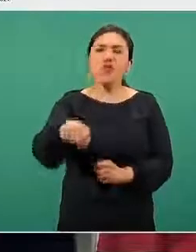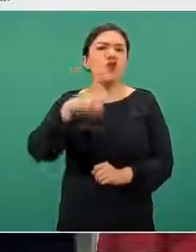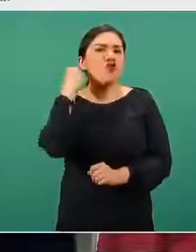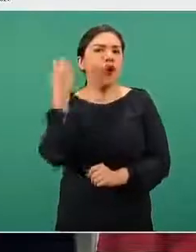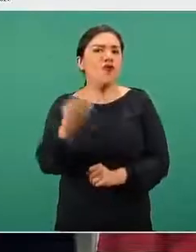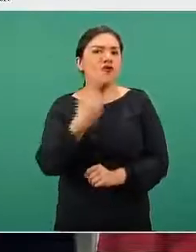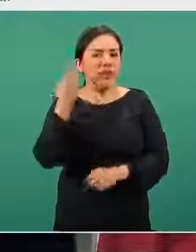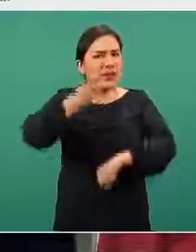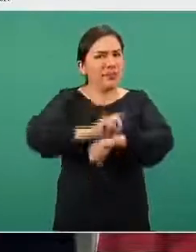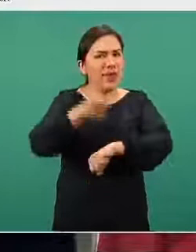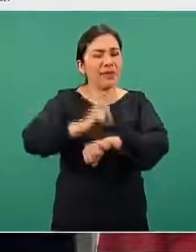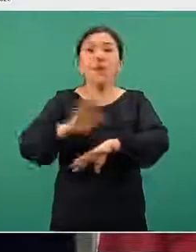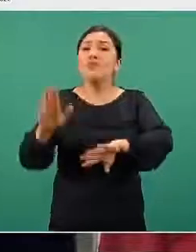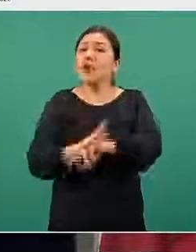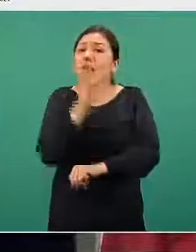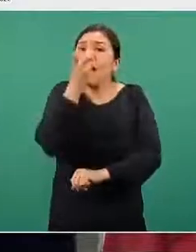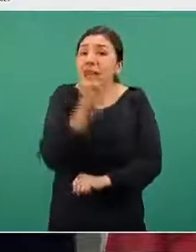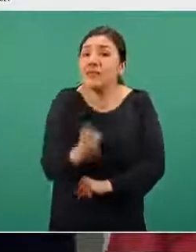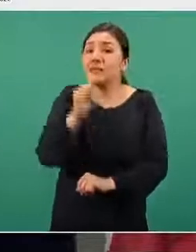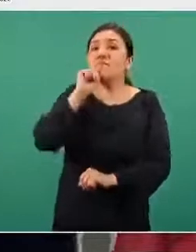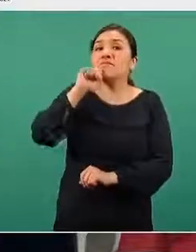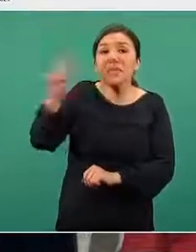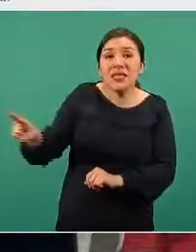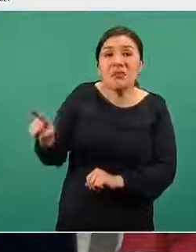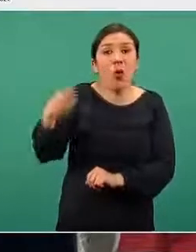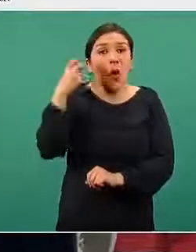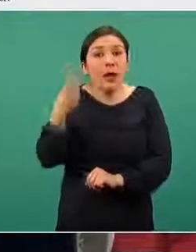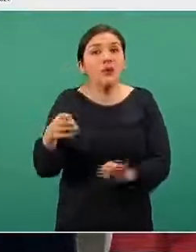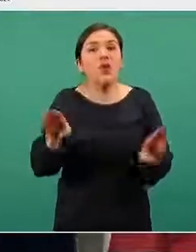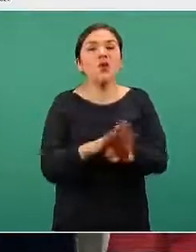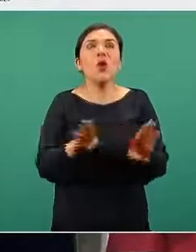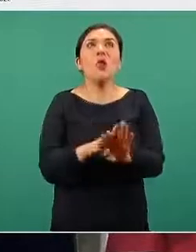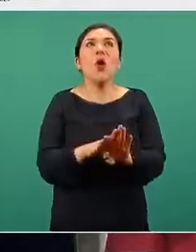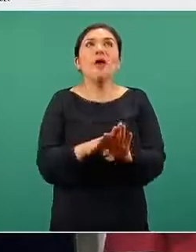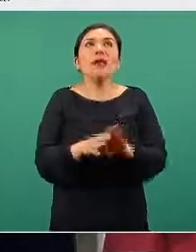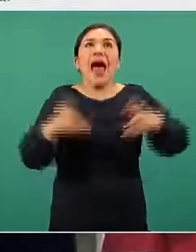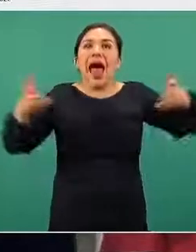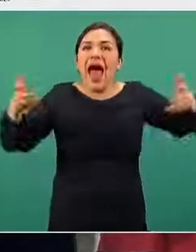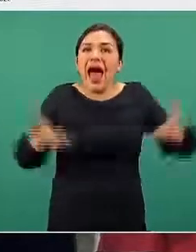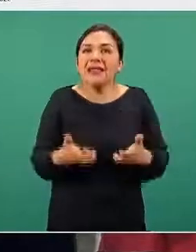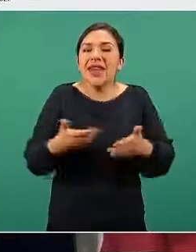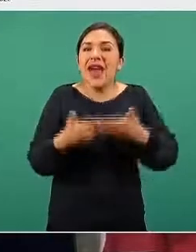conferencias diarias, porque precisamente esto es lo que